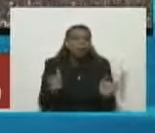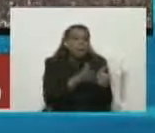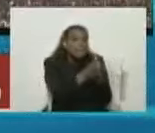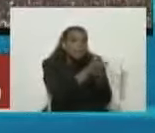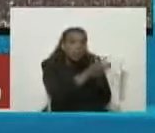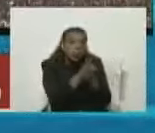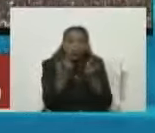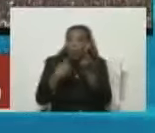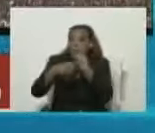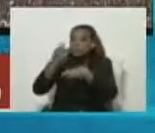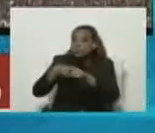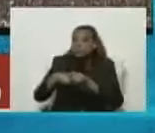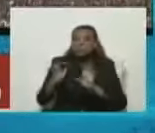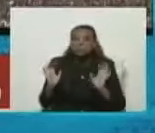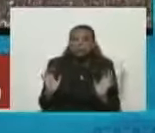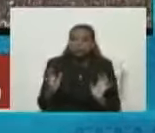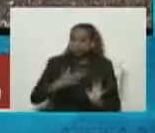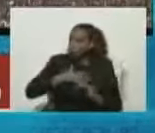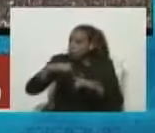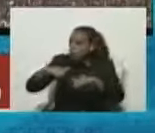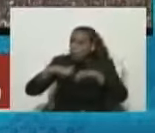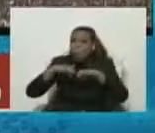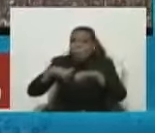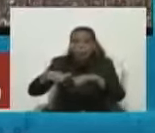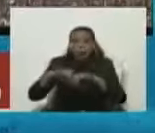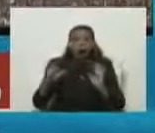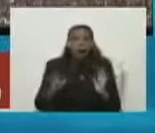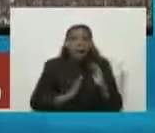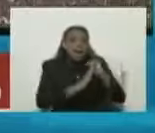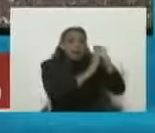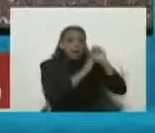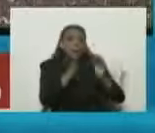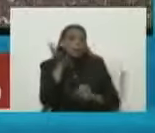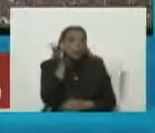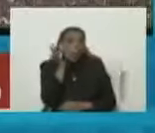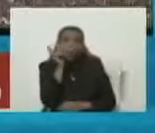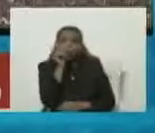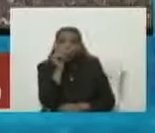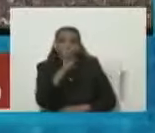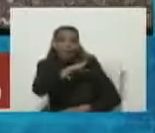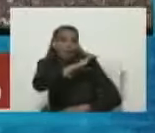emprendedor, comerciante. Soy como tú, lideresa.